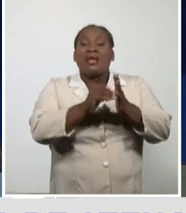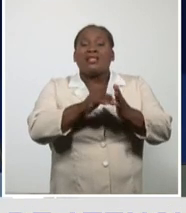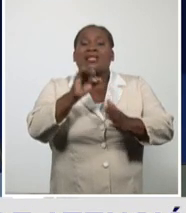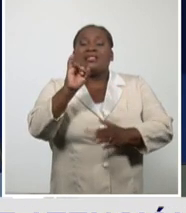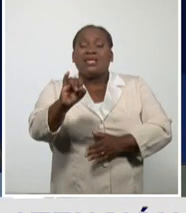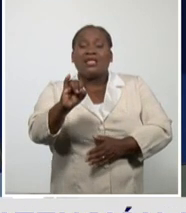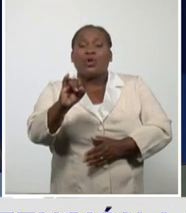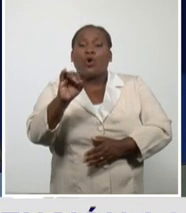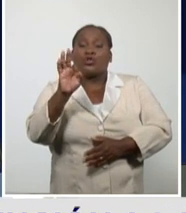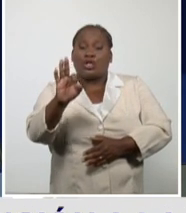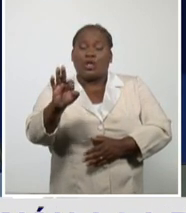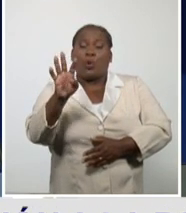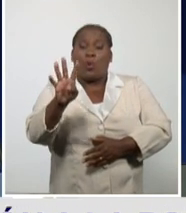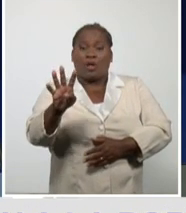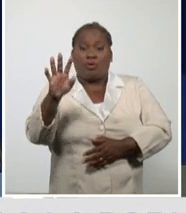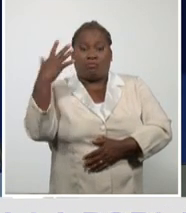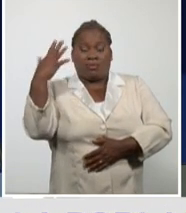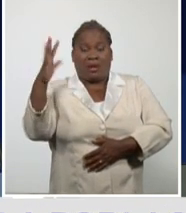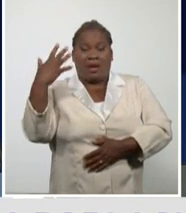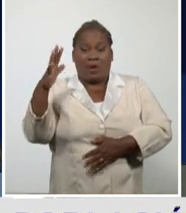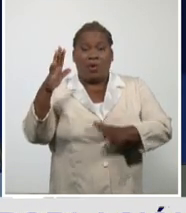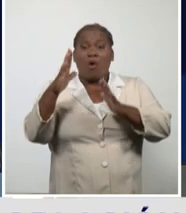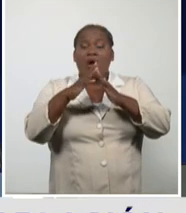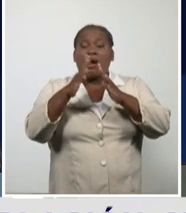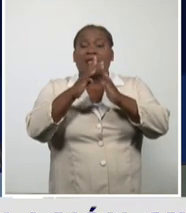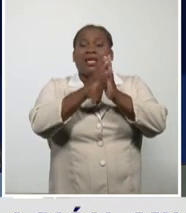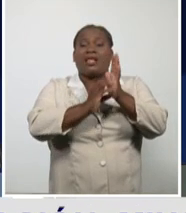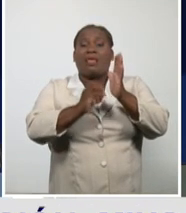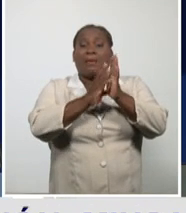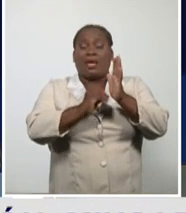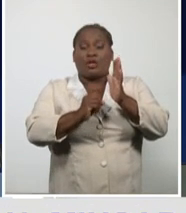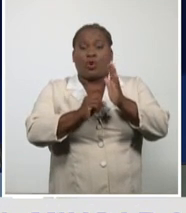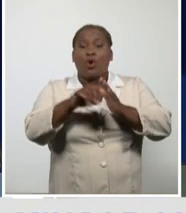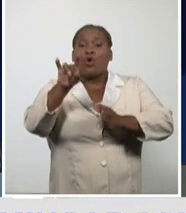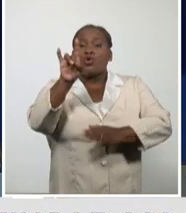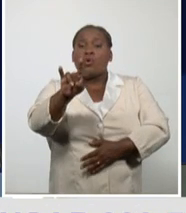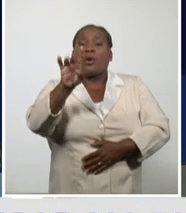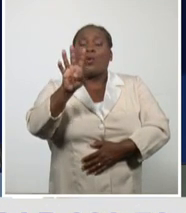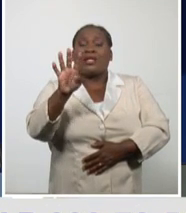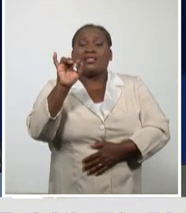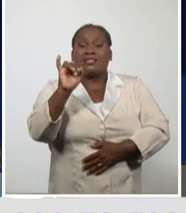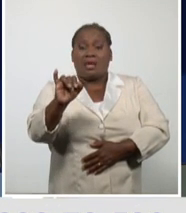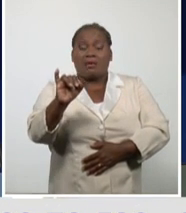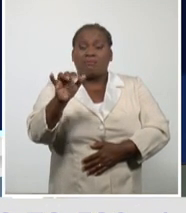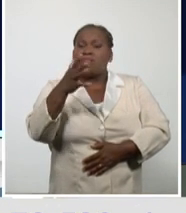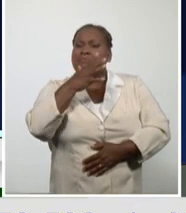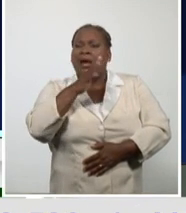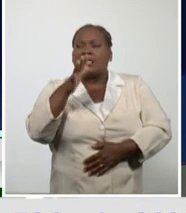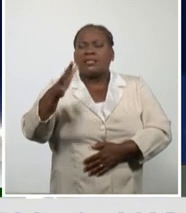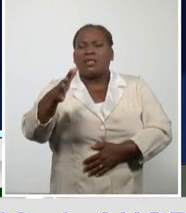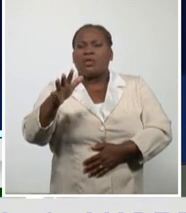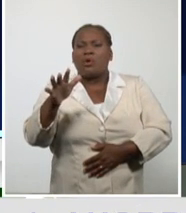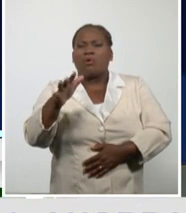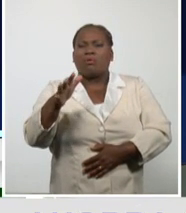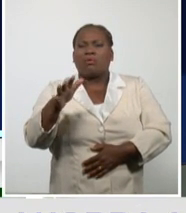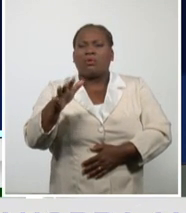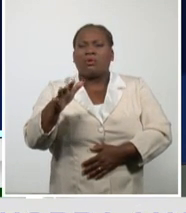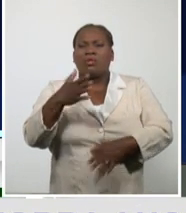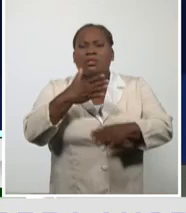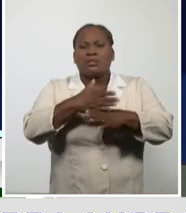extranjeros, en casas de arrendamiento 945, similar a predominio de